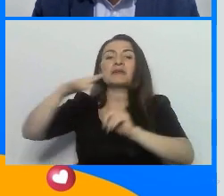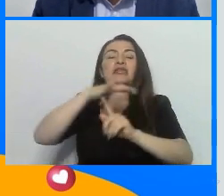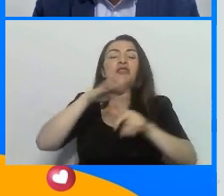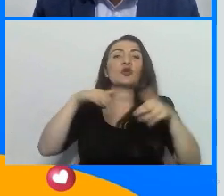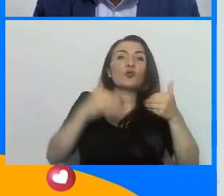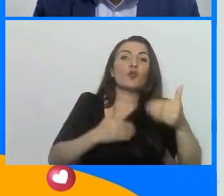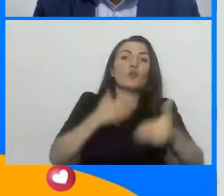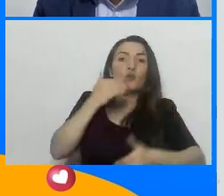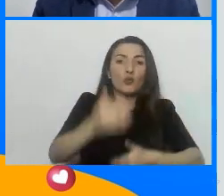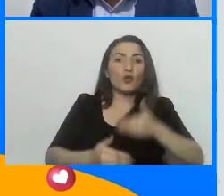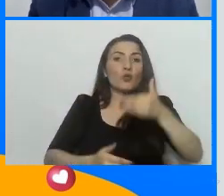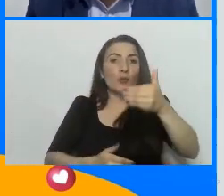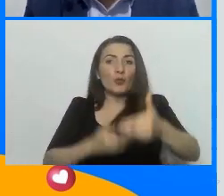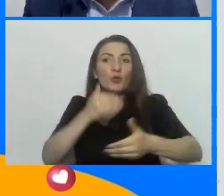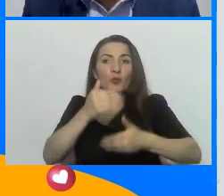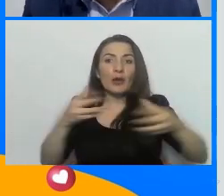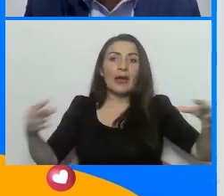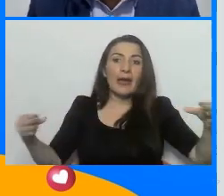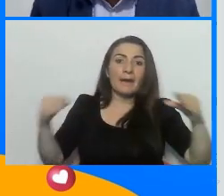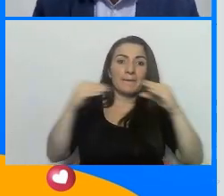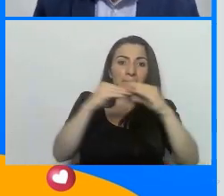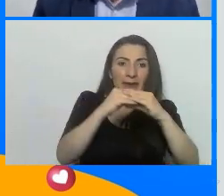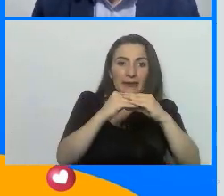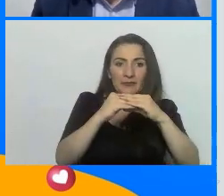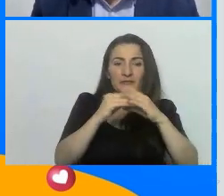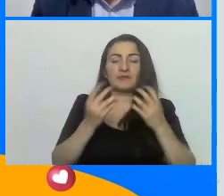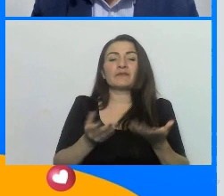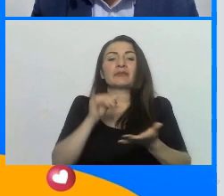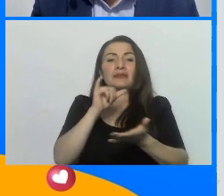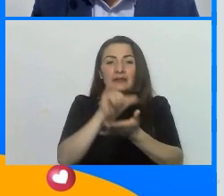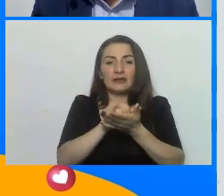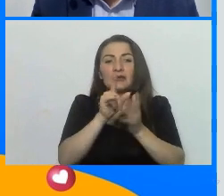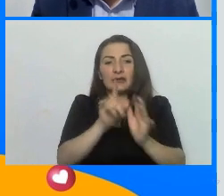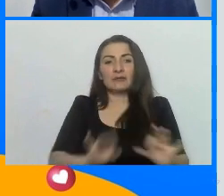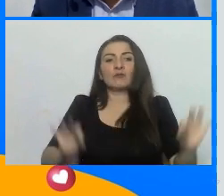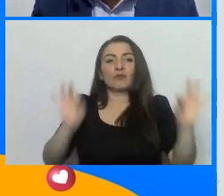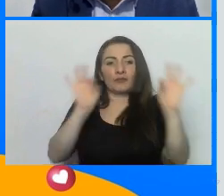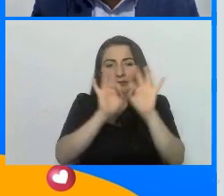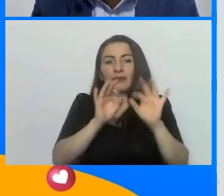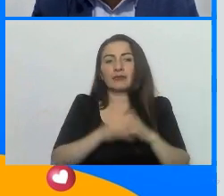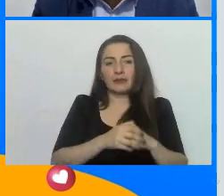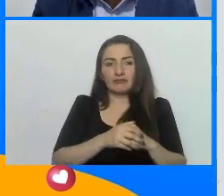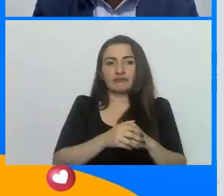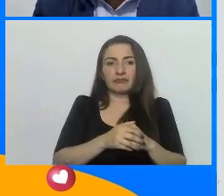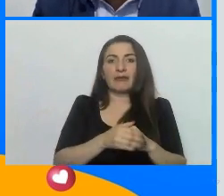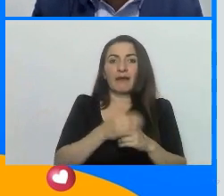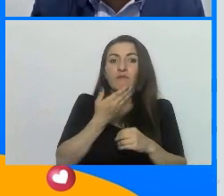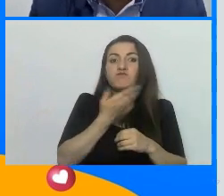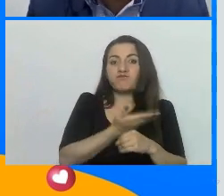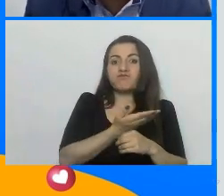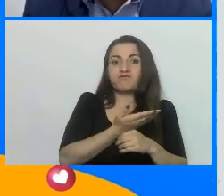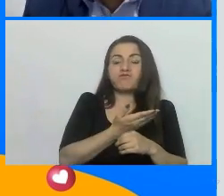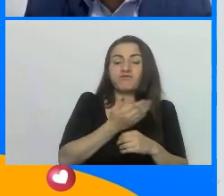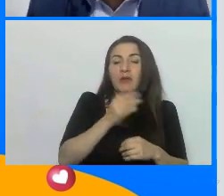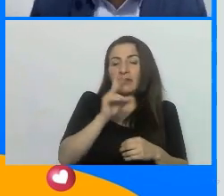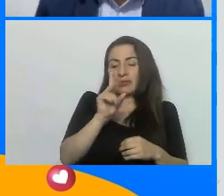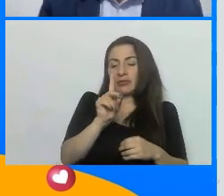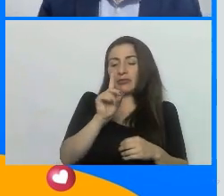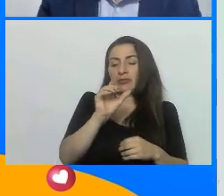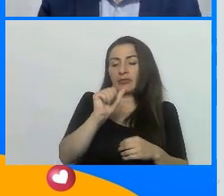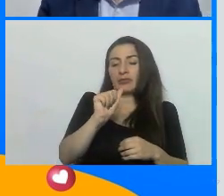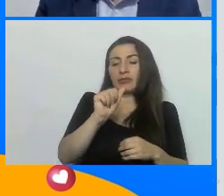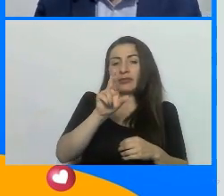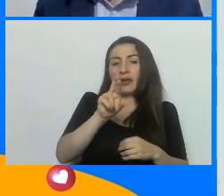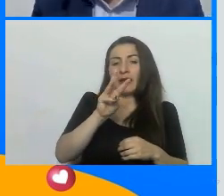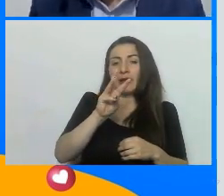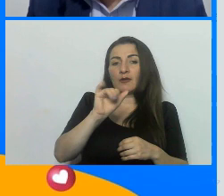poco a poco ellos se van adaptando a todo lo que pasa a su alrededor. Por eso es fundamental, y por eso lo pongo aquí referente a Carlos Darwin. Para